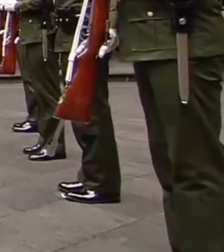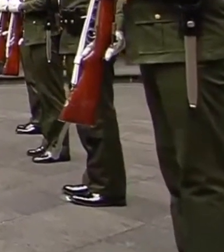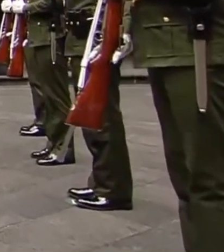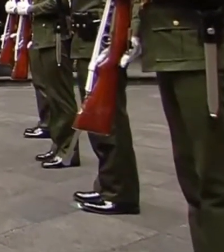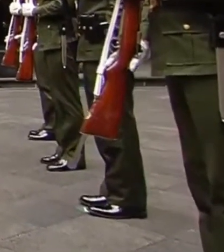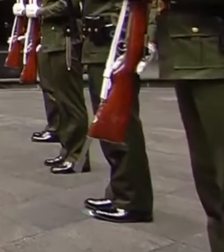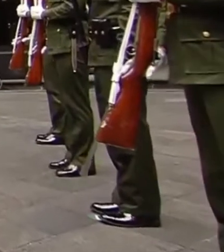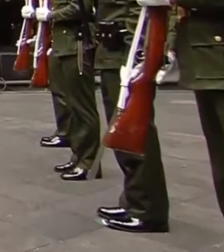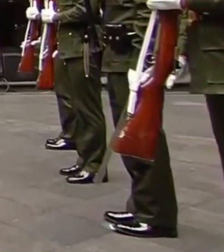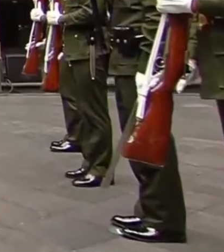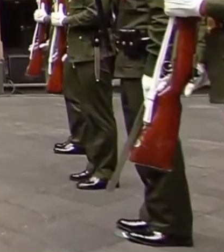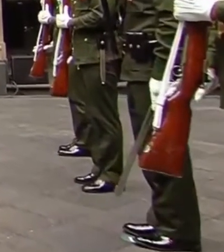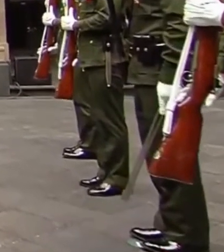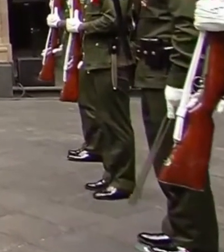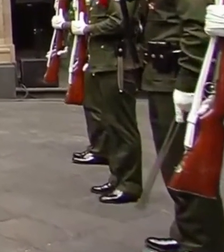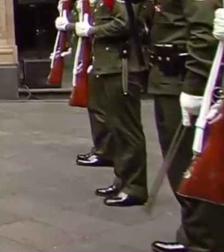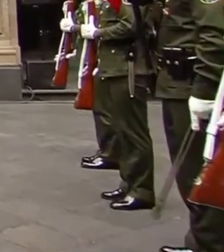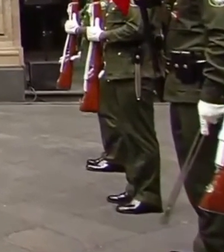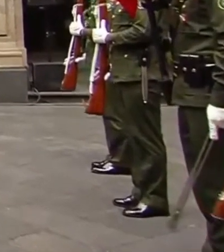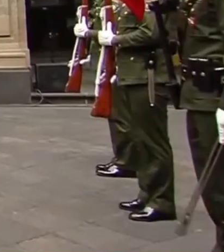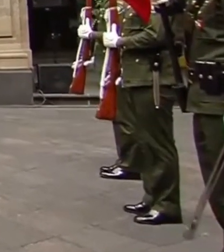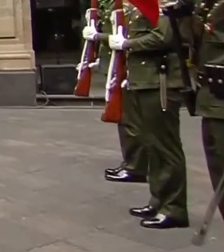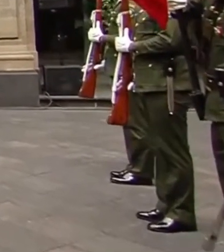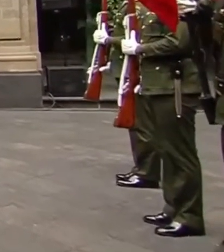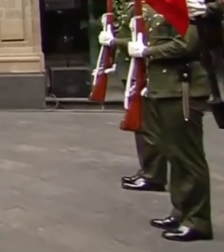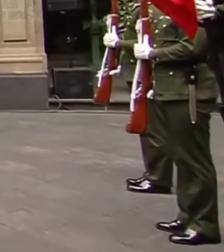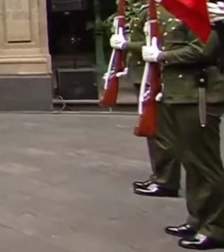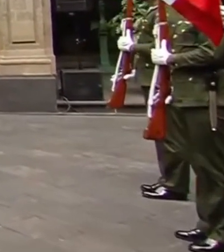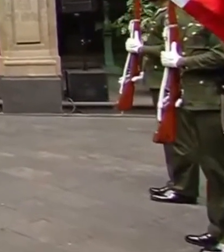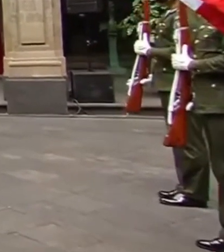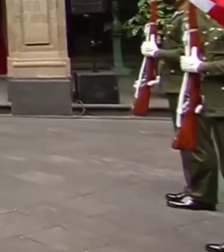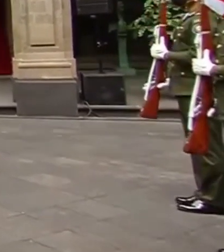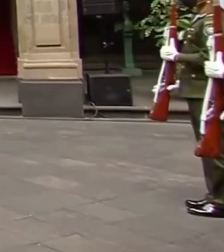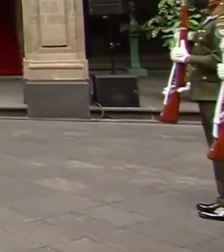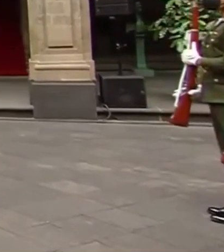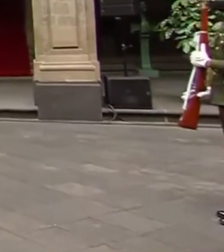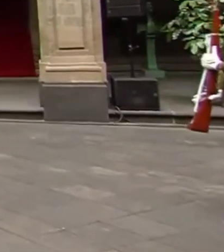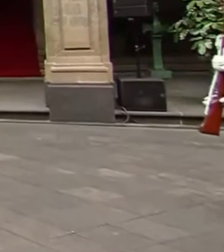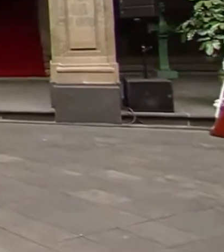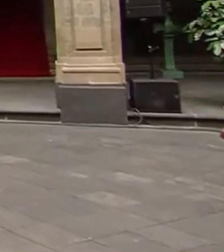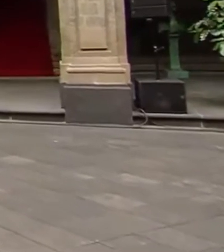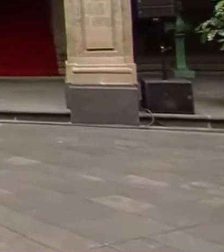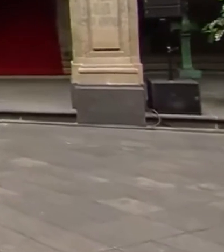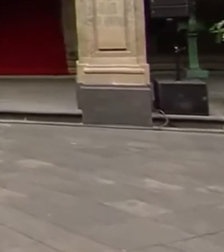Se agradece la asistencia del presidente de México y funcionarios que lo acompañaron. Muy buenas tardes.